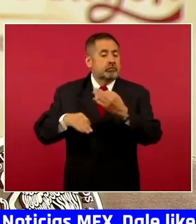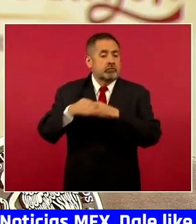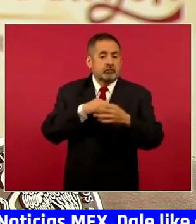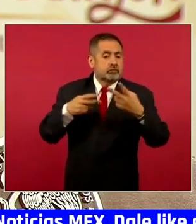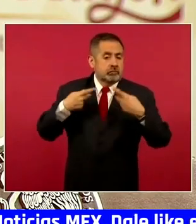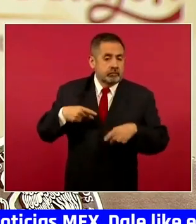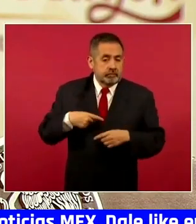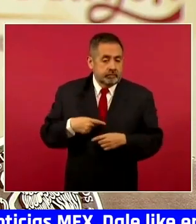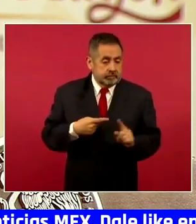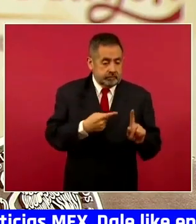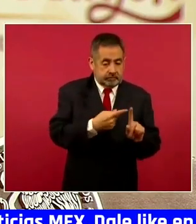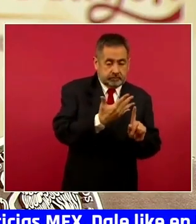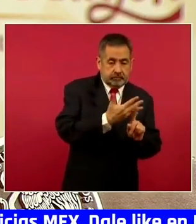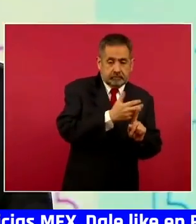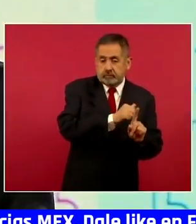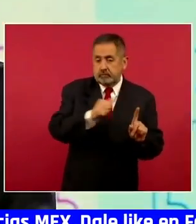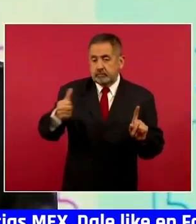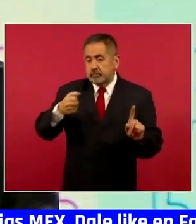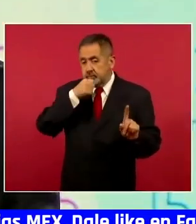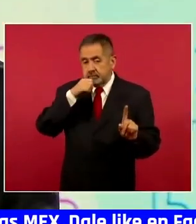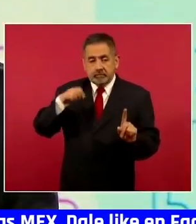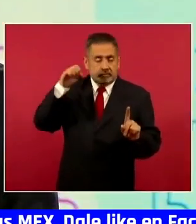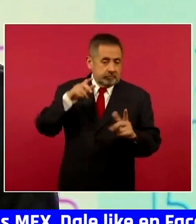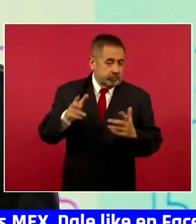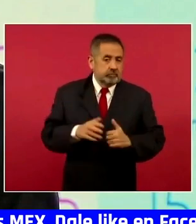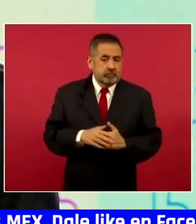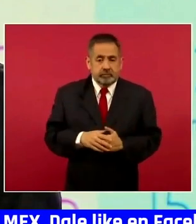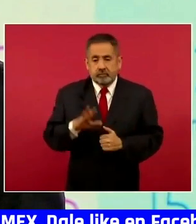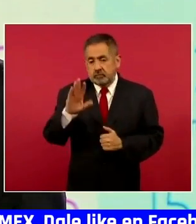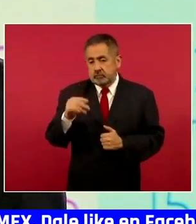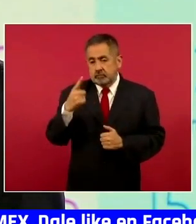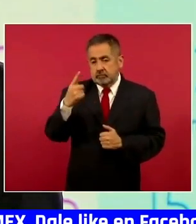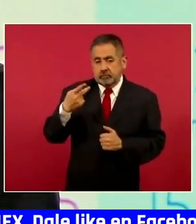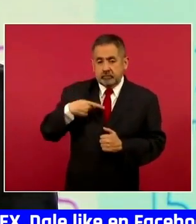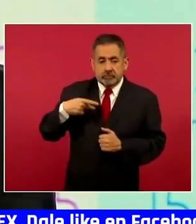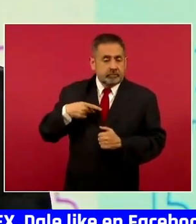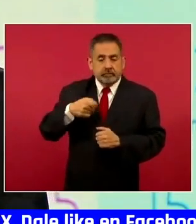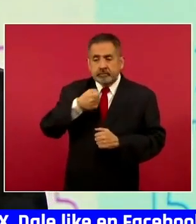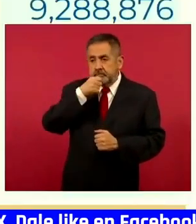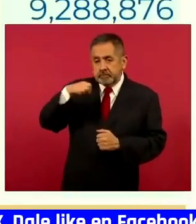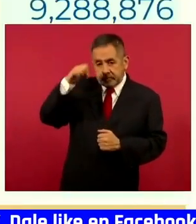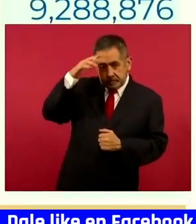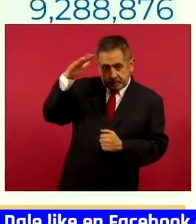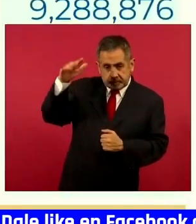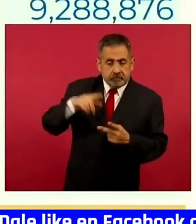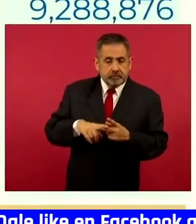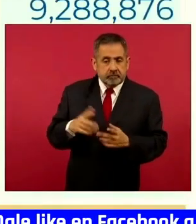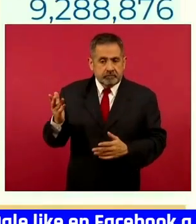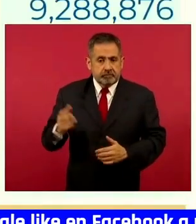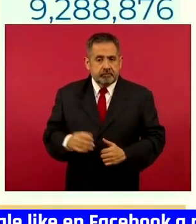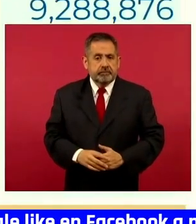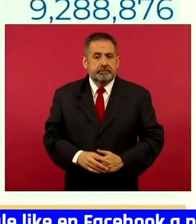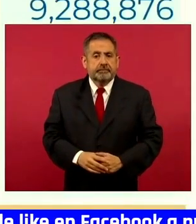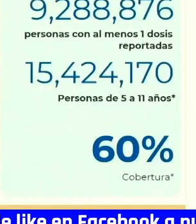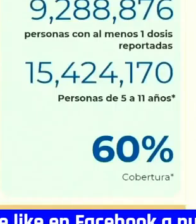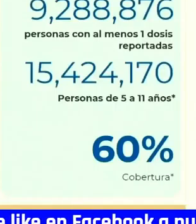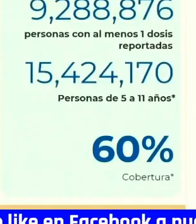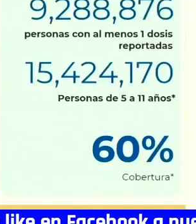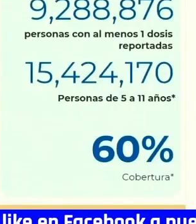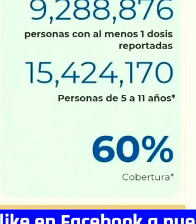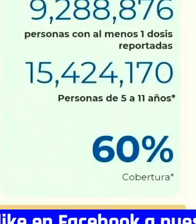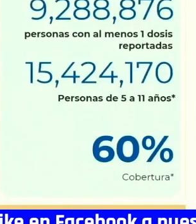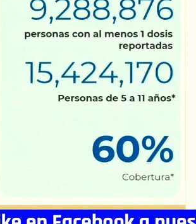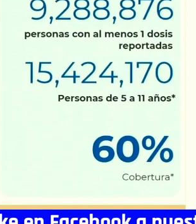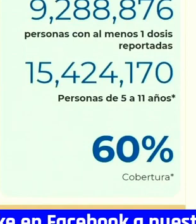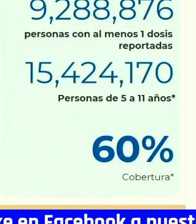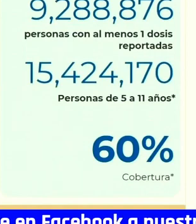población de 5 años en adelante, 91% para personas adultas, 64% para adolescentes de 12 a